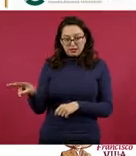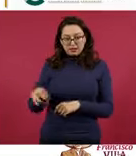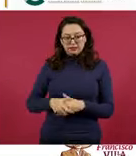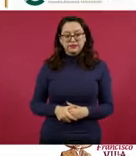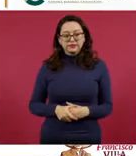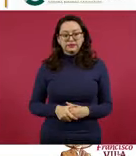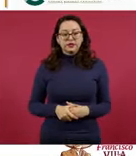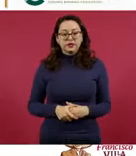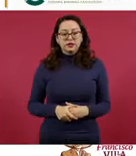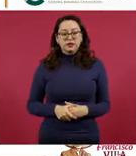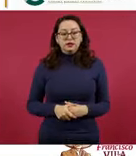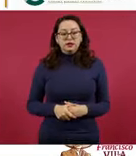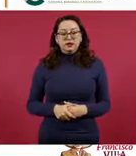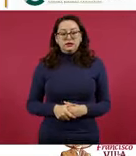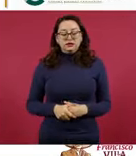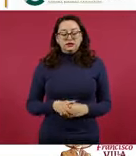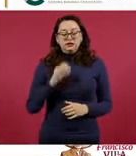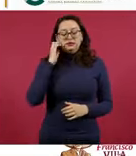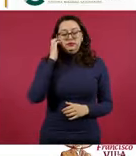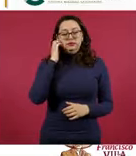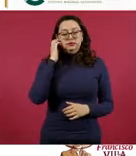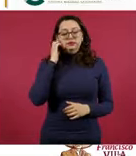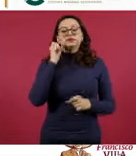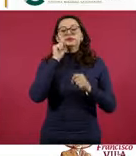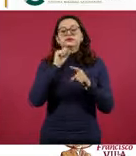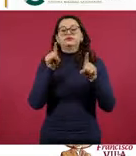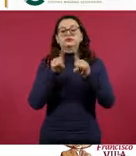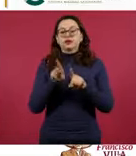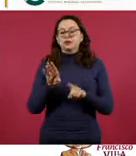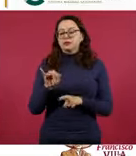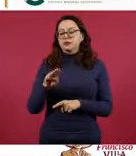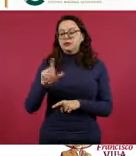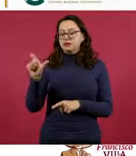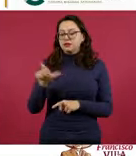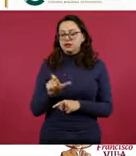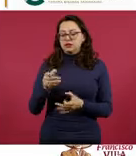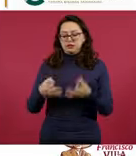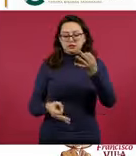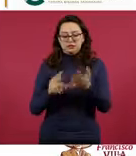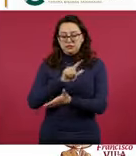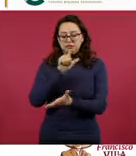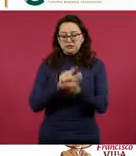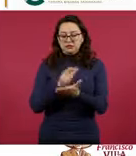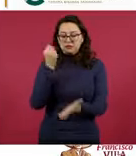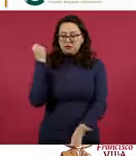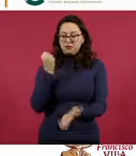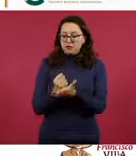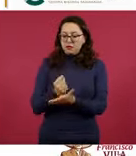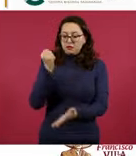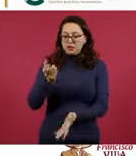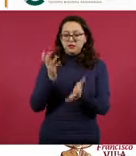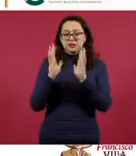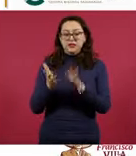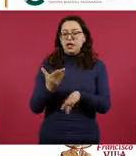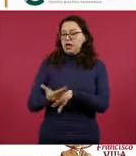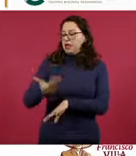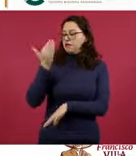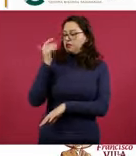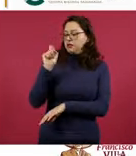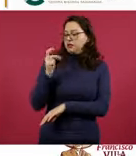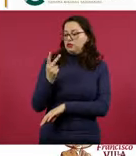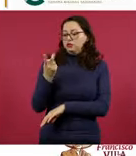Y tenemos ya la consolidación jurídica de Birmex a través de un acuerdo de instrucción emitido por el señor presidente de la República el día 22